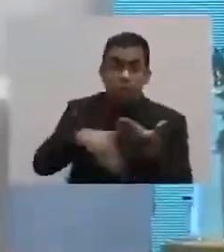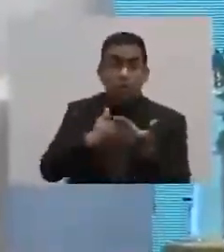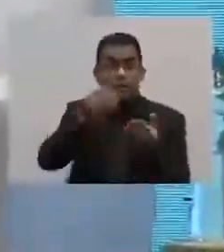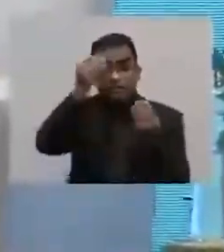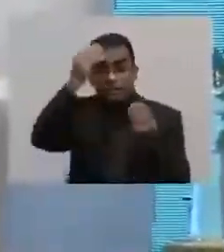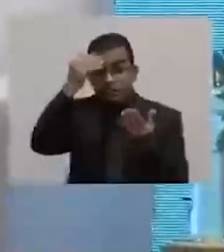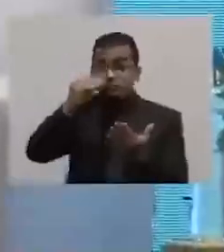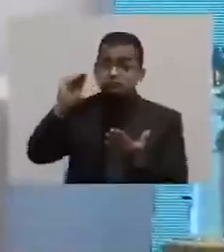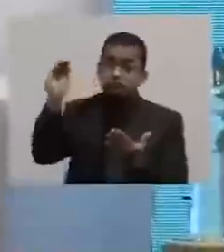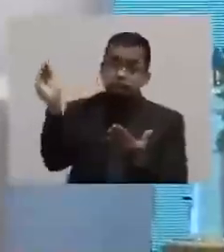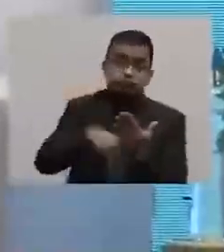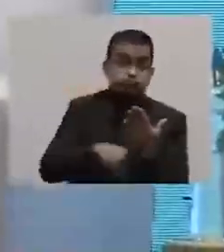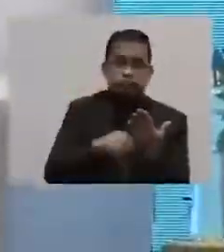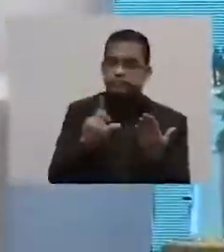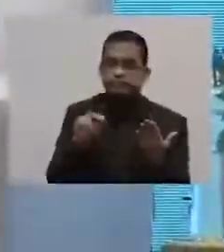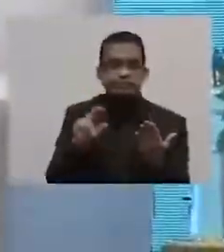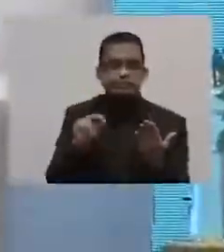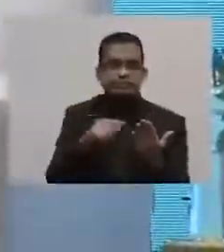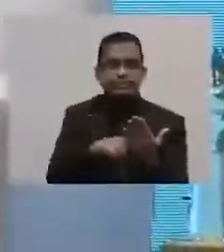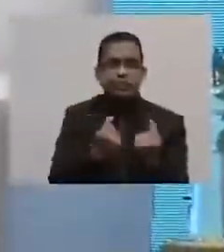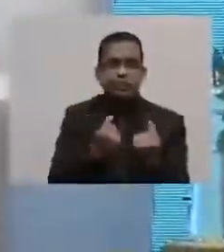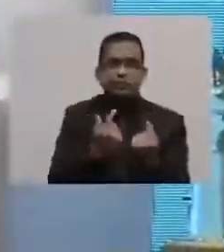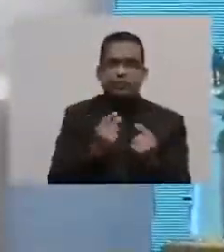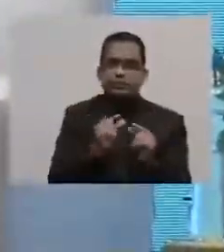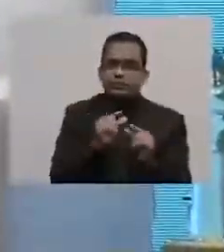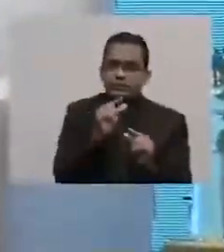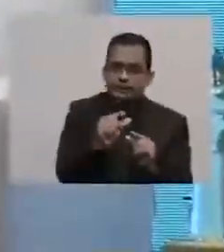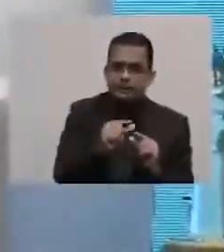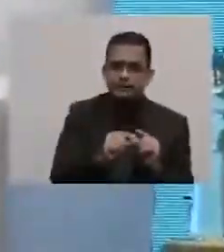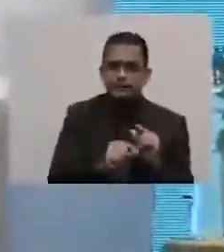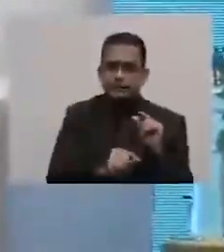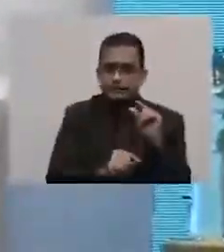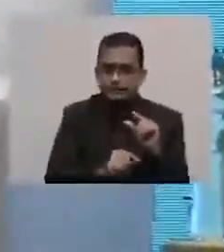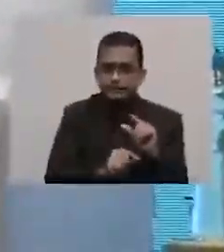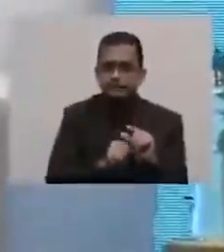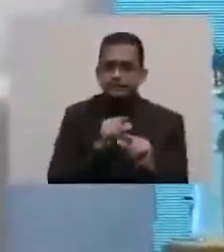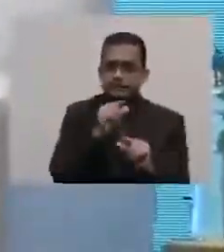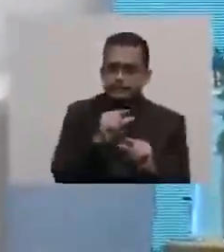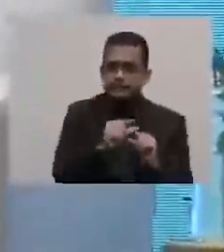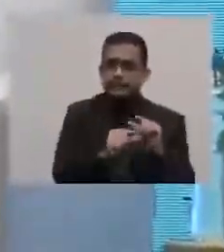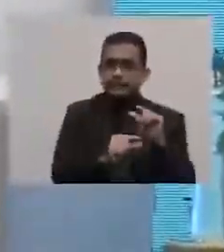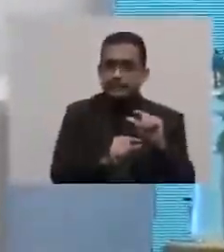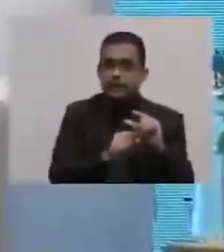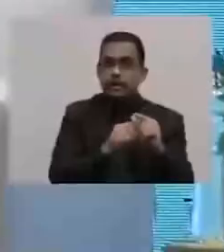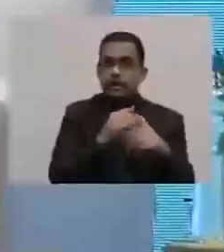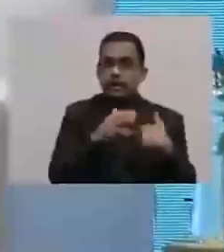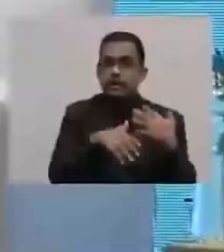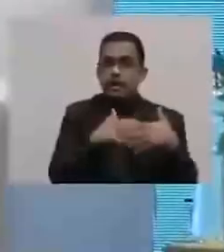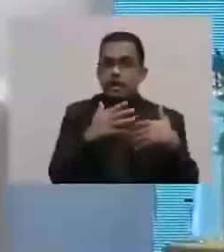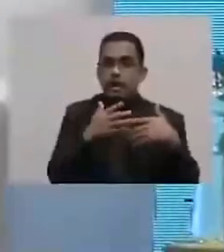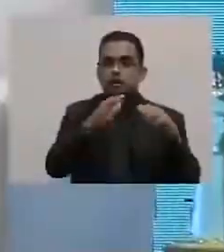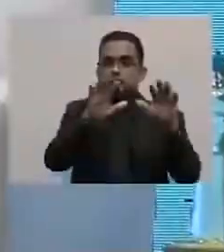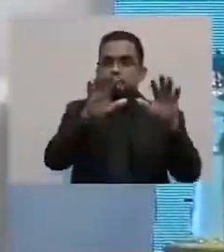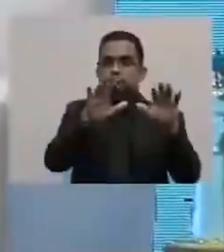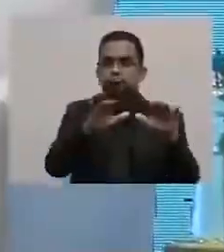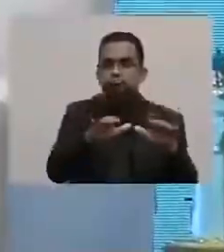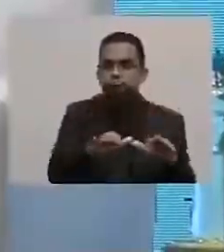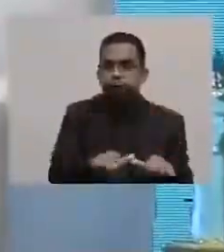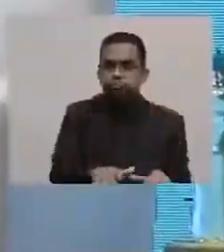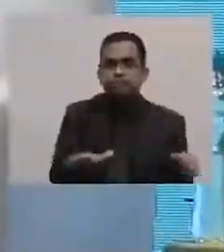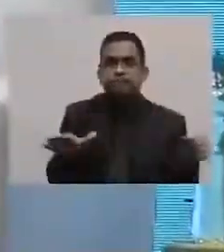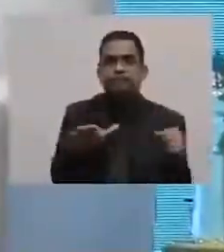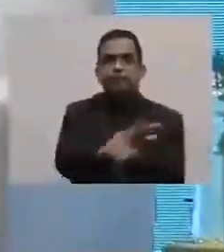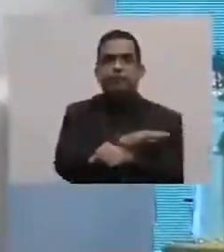del primer tiro, pero comenzaron a publicar pedazos de la información hasta que finalmente se construyó el hecho,